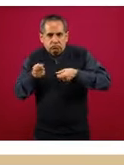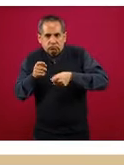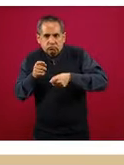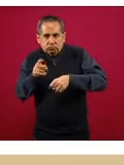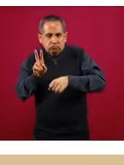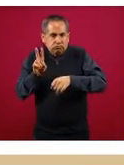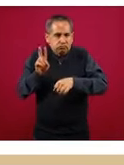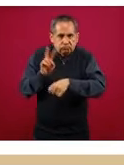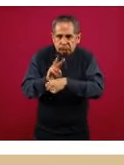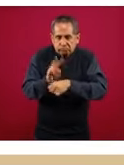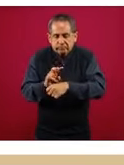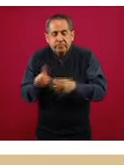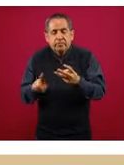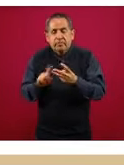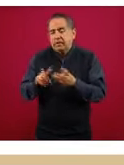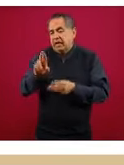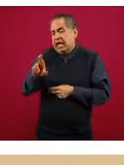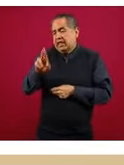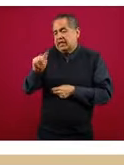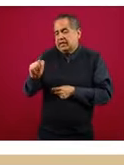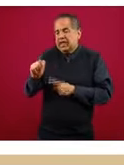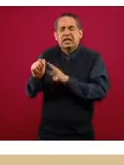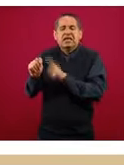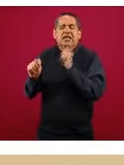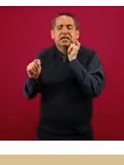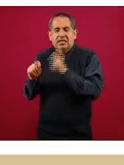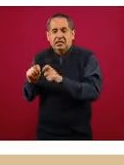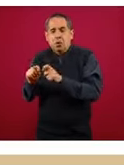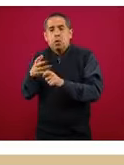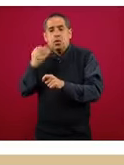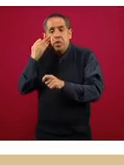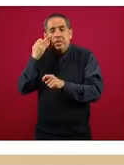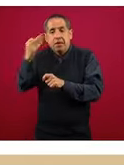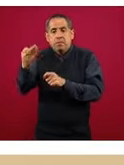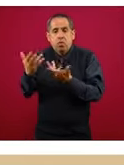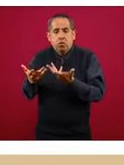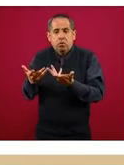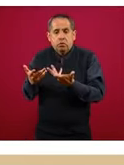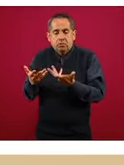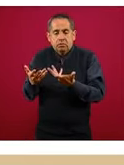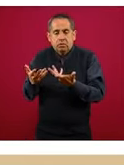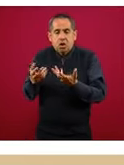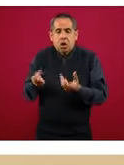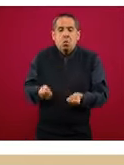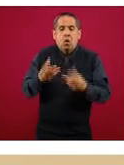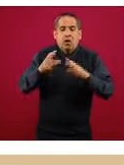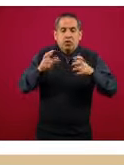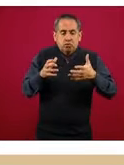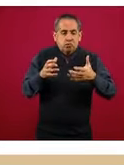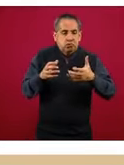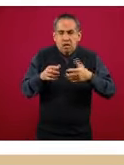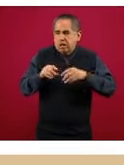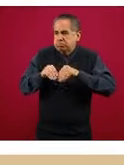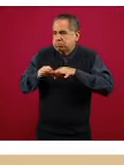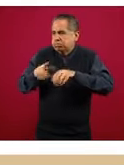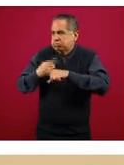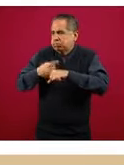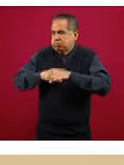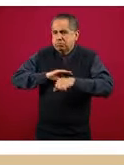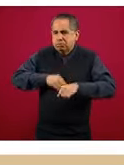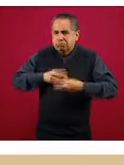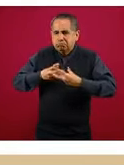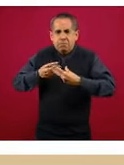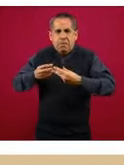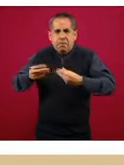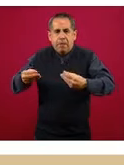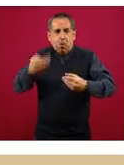quiere decir efectiva, y RT cuando se refiere al tiempo, es decir, es el número de reproducción en un